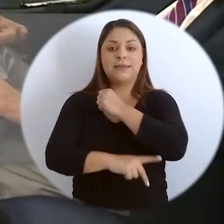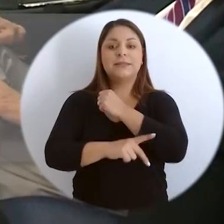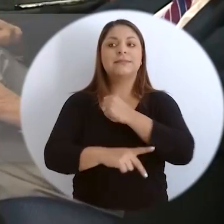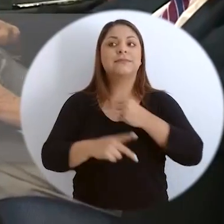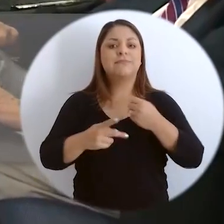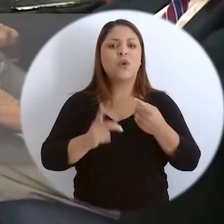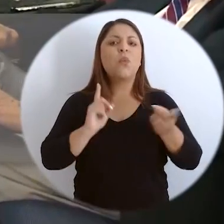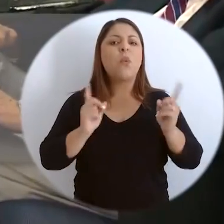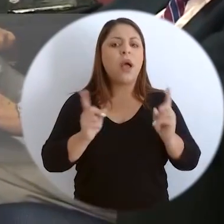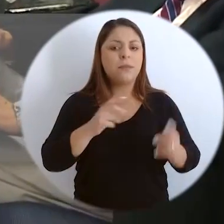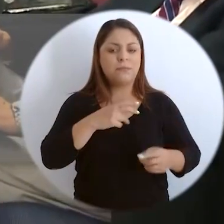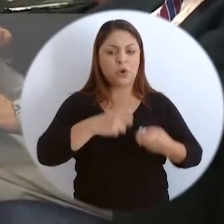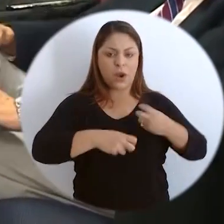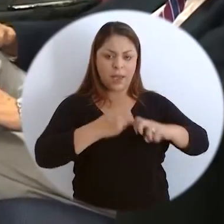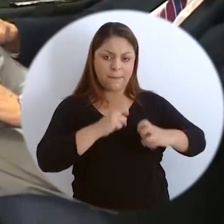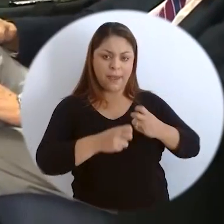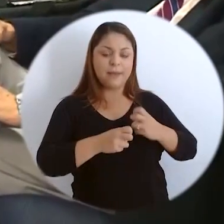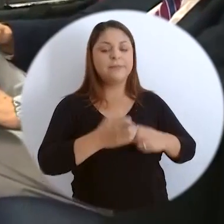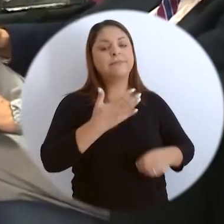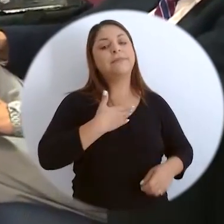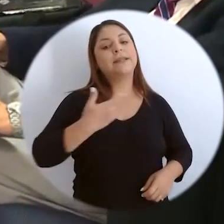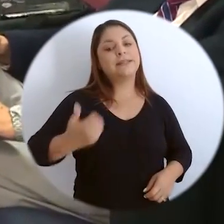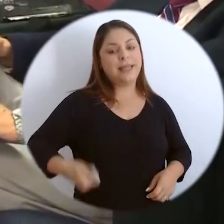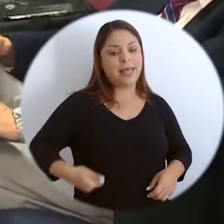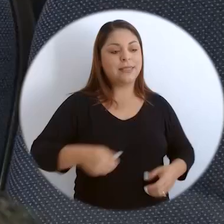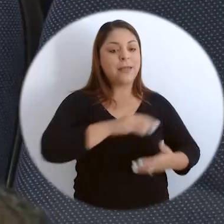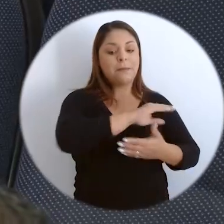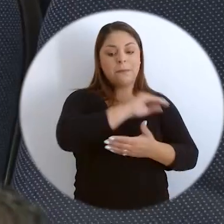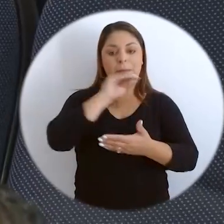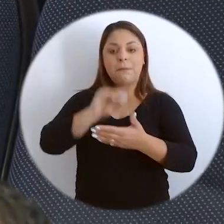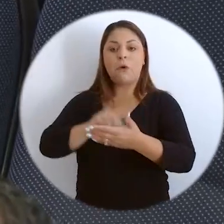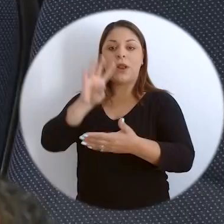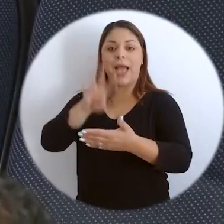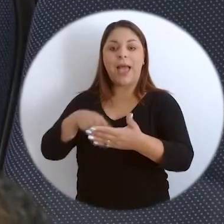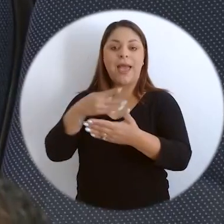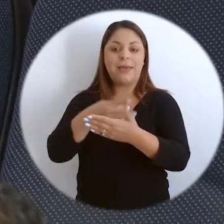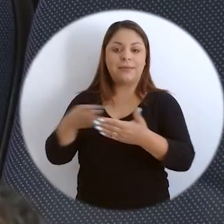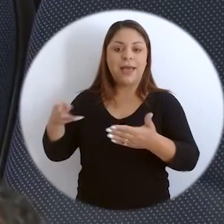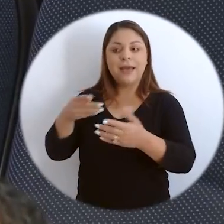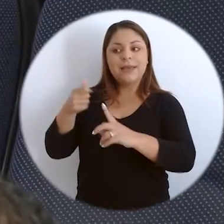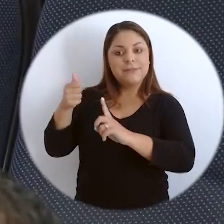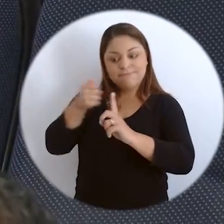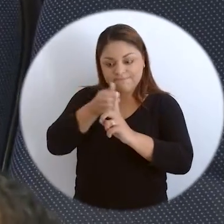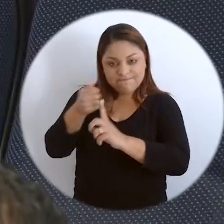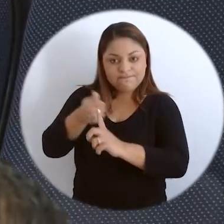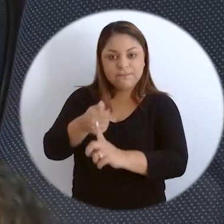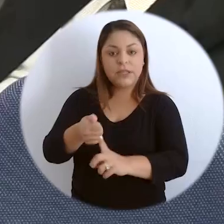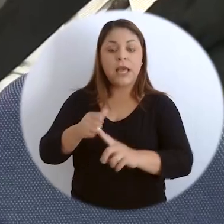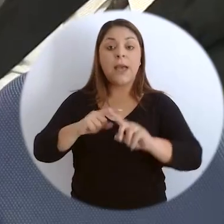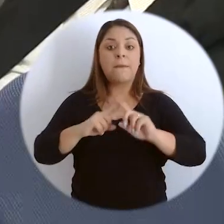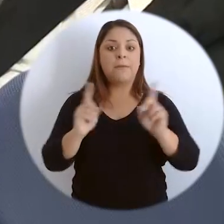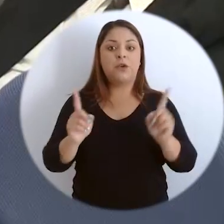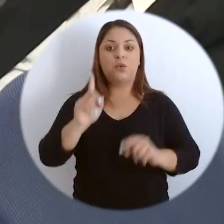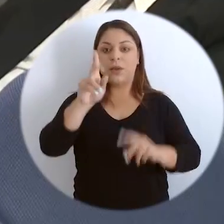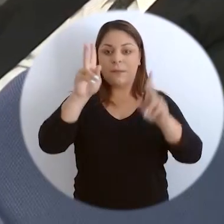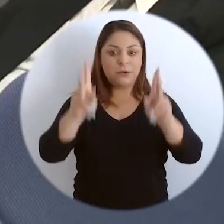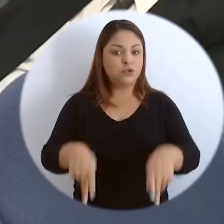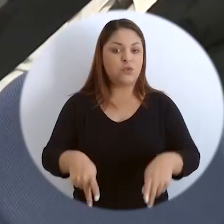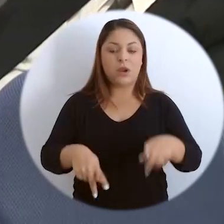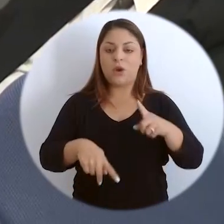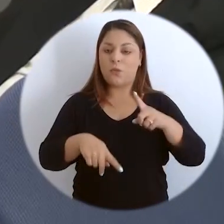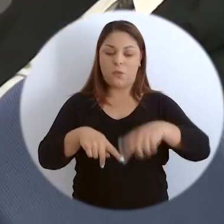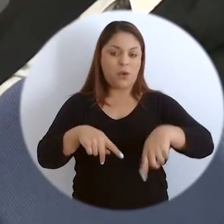tienen capacidad de gestión política de autónoma. hecho, una de las administraciones con mayor fuga de autoridades. Y eso lleva a que